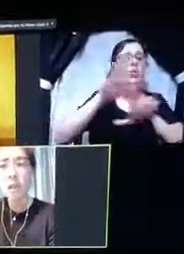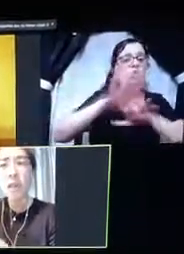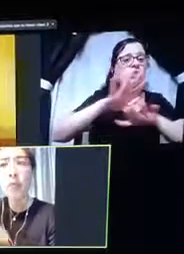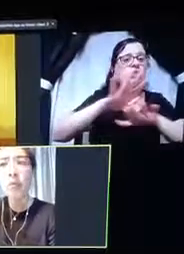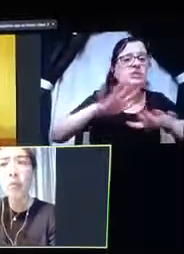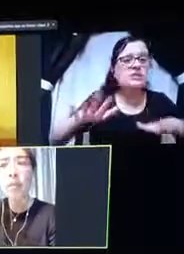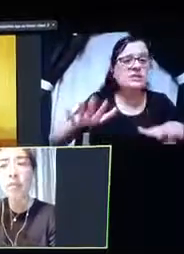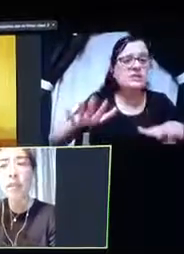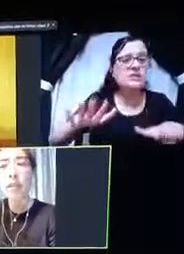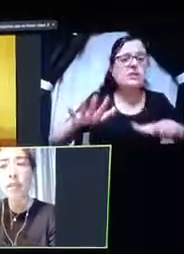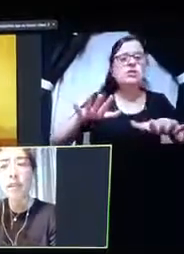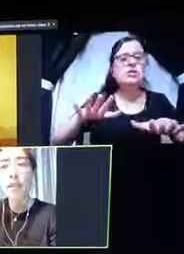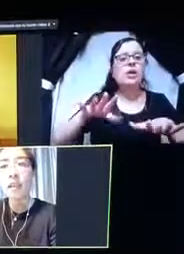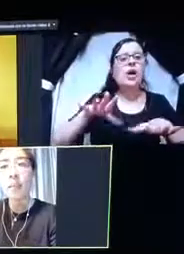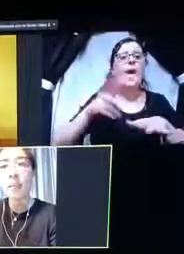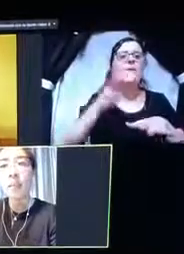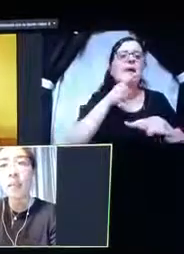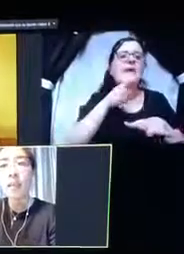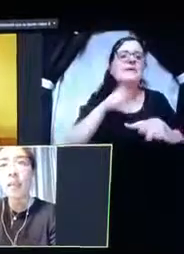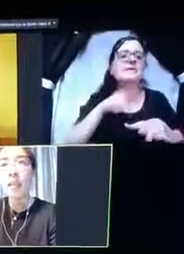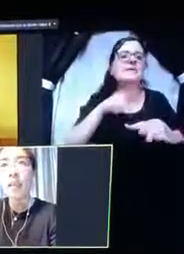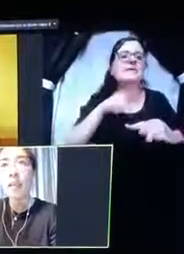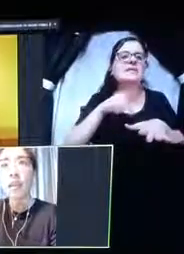Porque después de adulto uno quizás